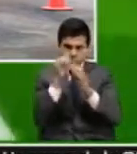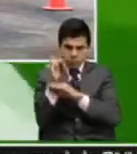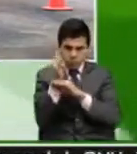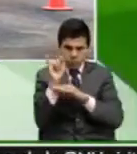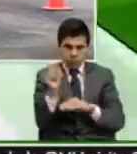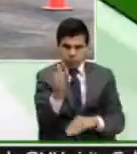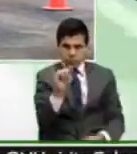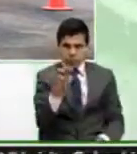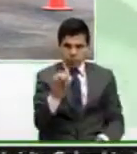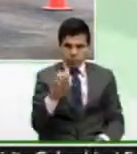Paola Romero Oriente noticias